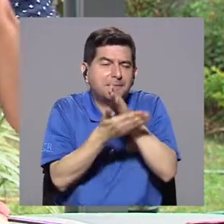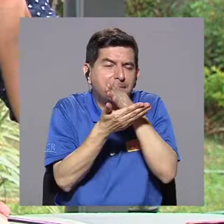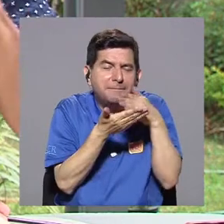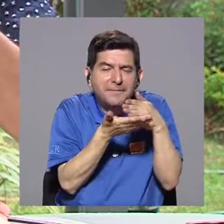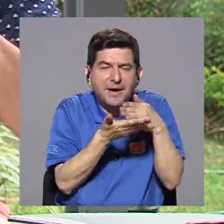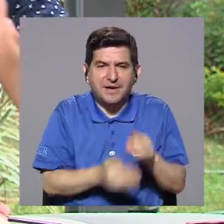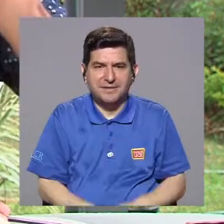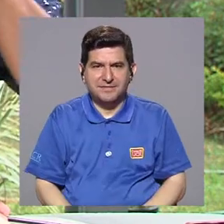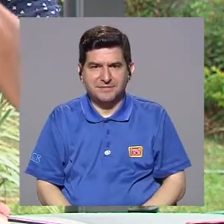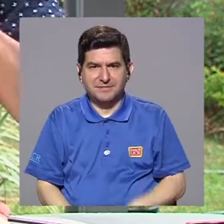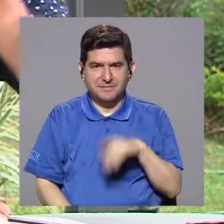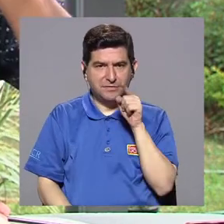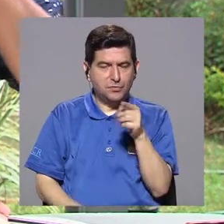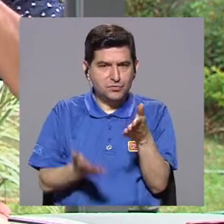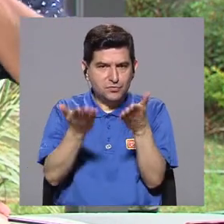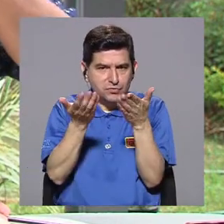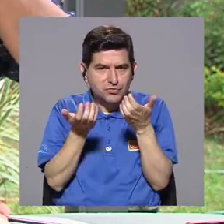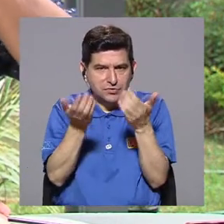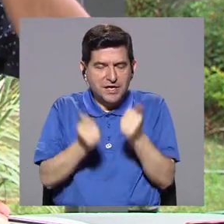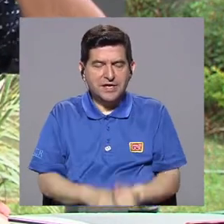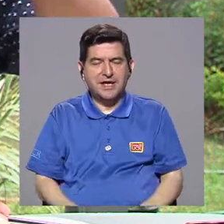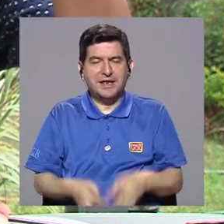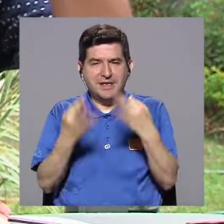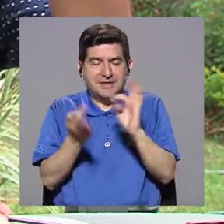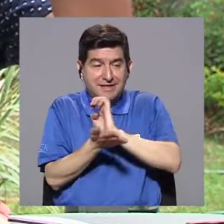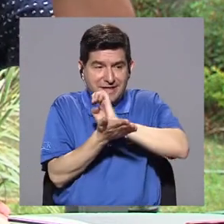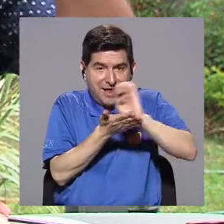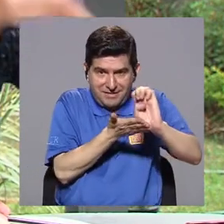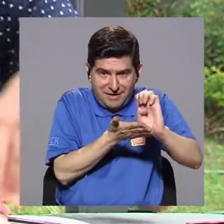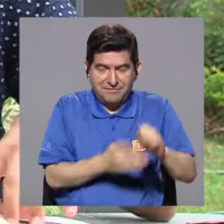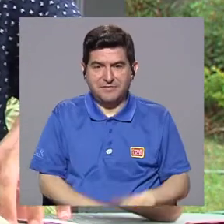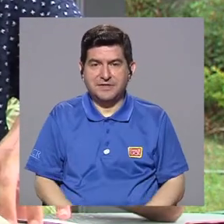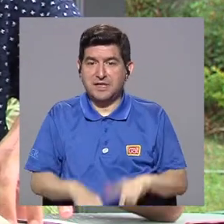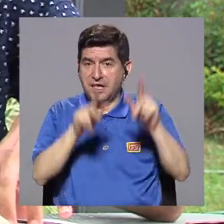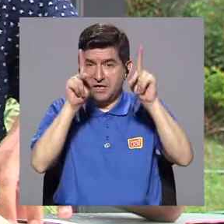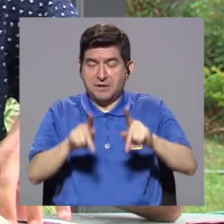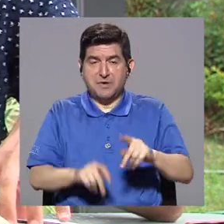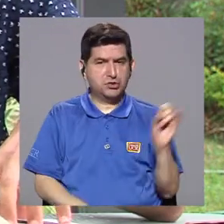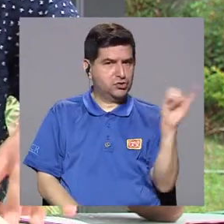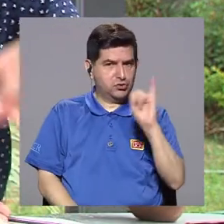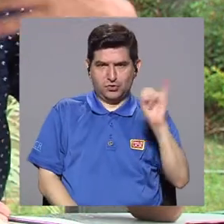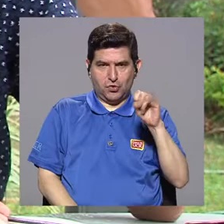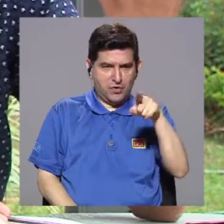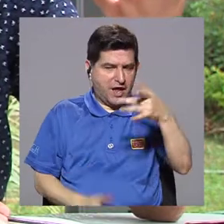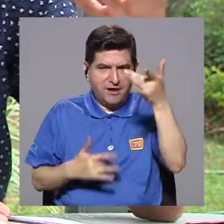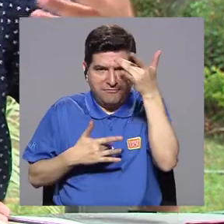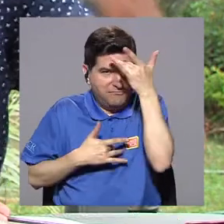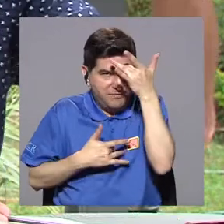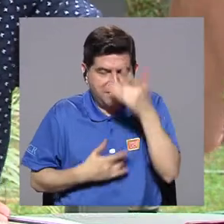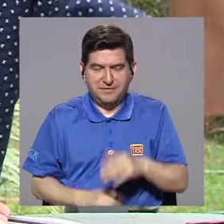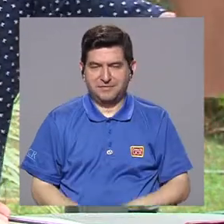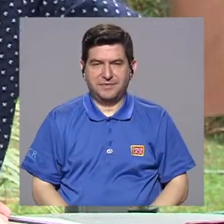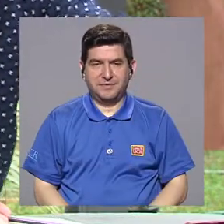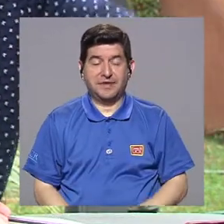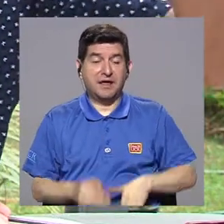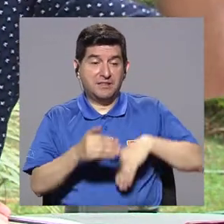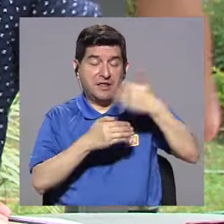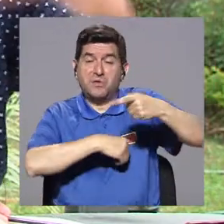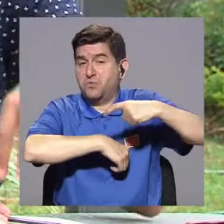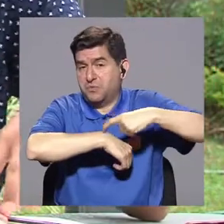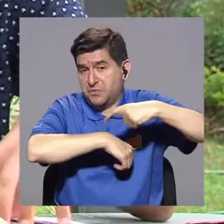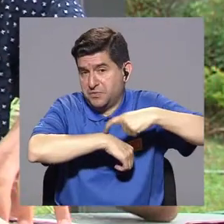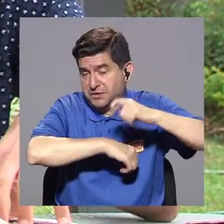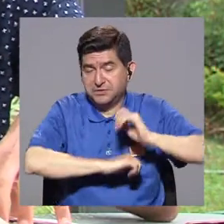ese pedacito, digamos, de la gente que usted quiere, al cual usted quiere prevenir, digamos, que la persona no se infecte con esa enfermedad